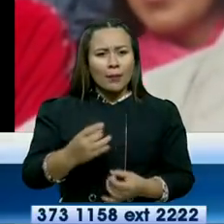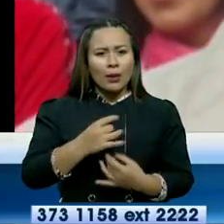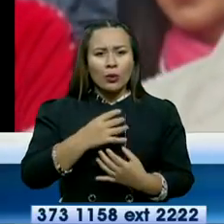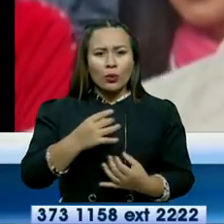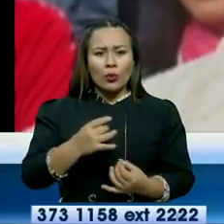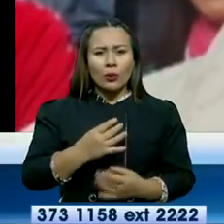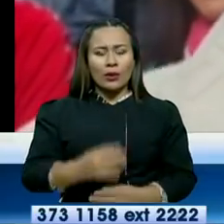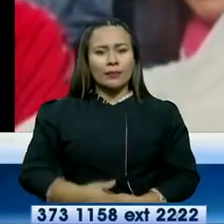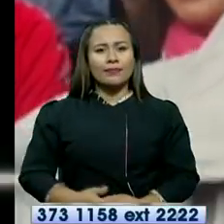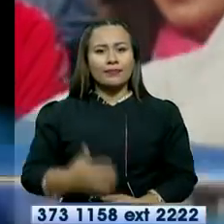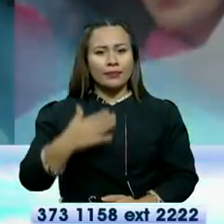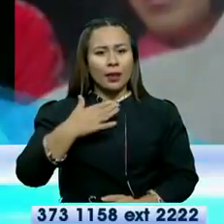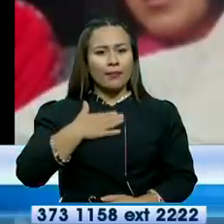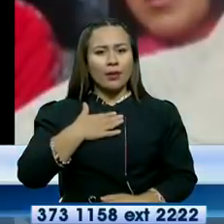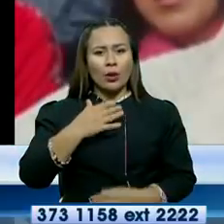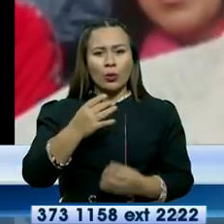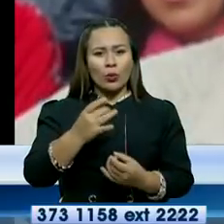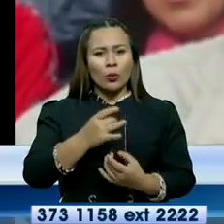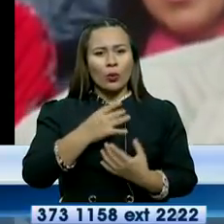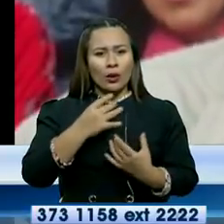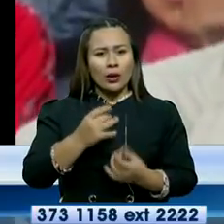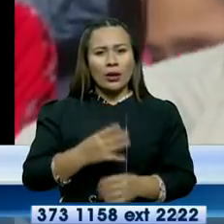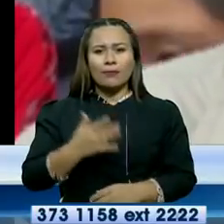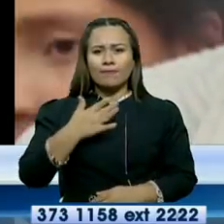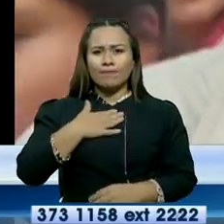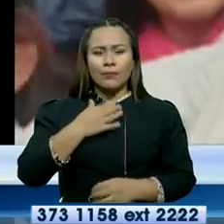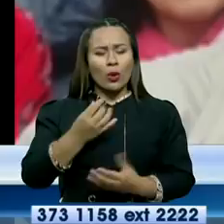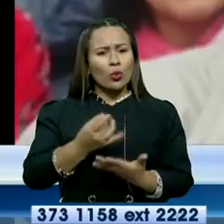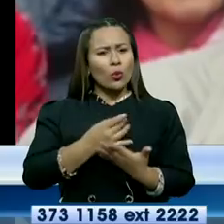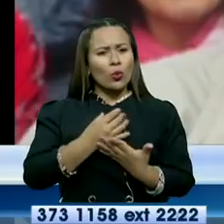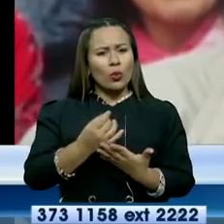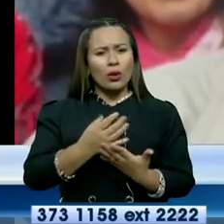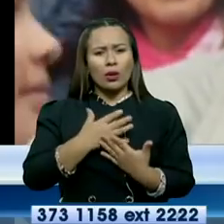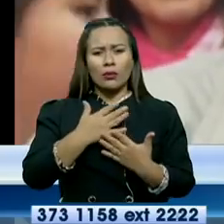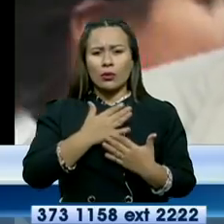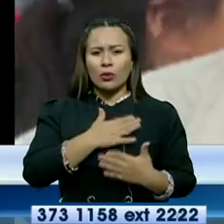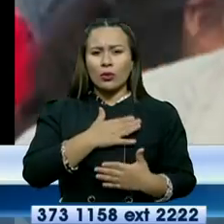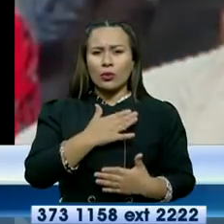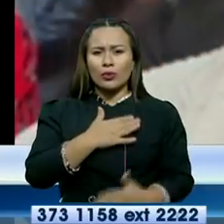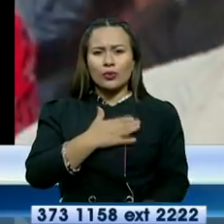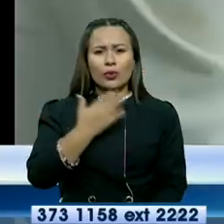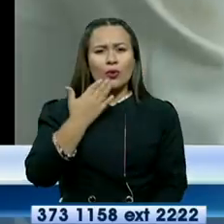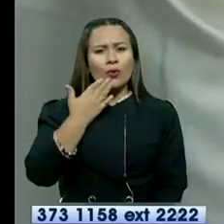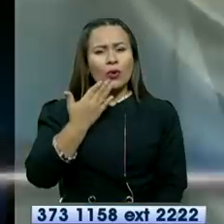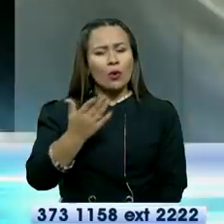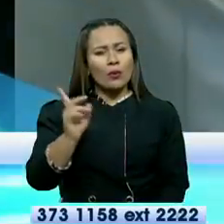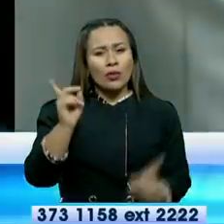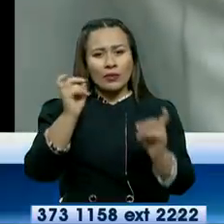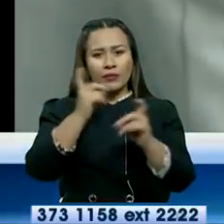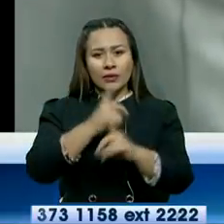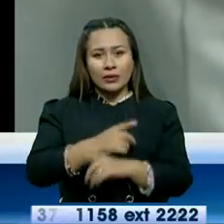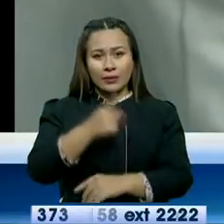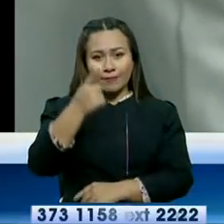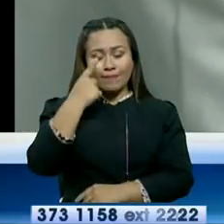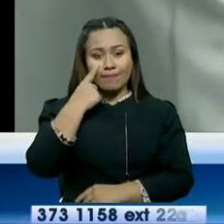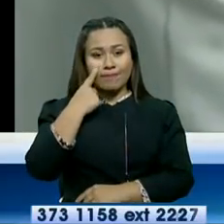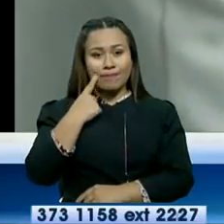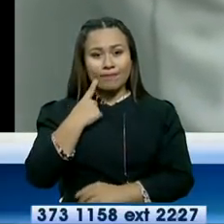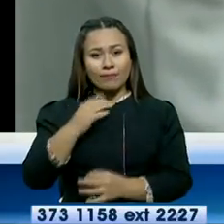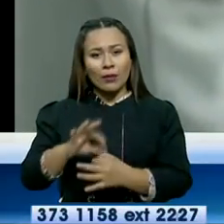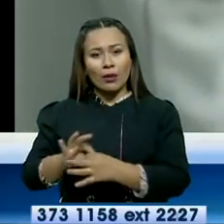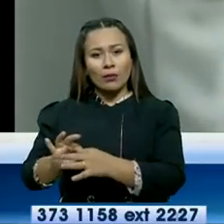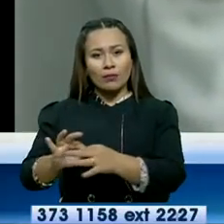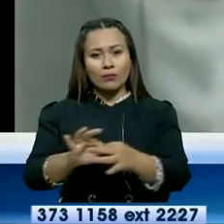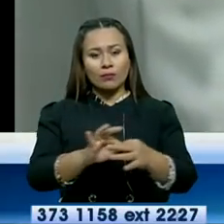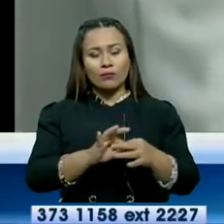es un dolor que nos oprime el corazón, destroza el alma. Con este acto de solidaridad de toda